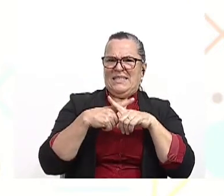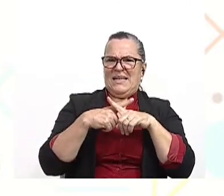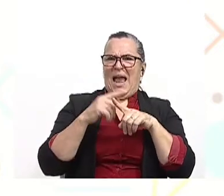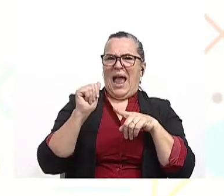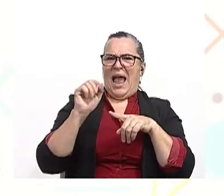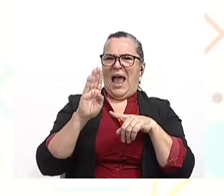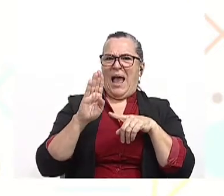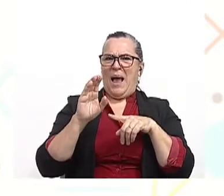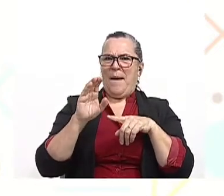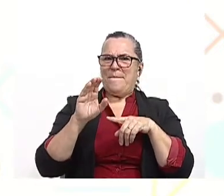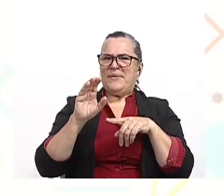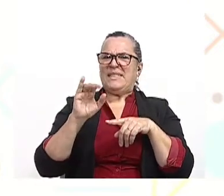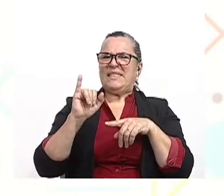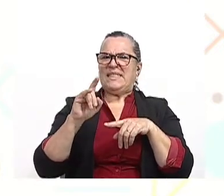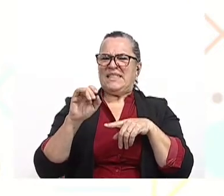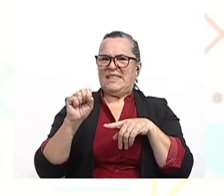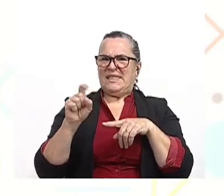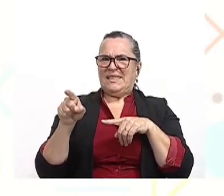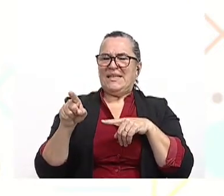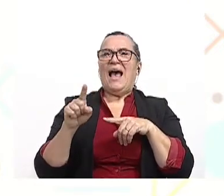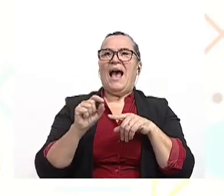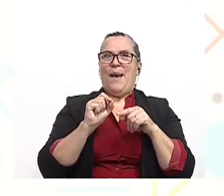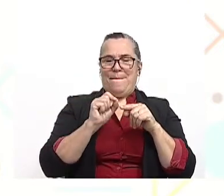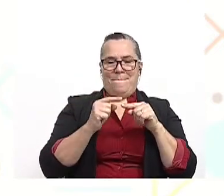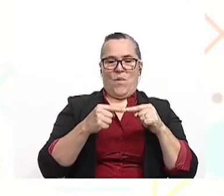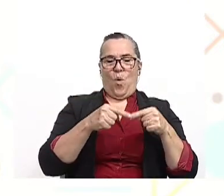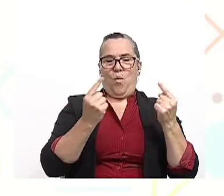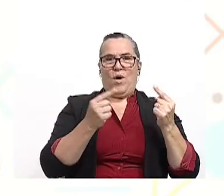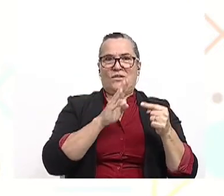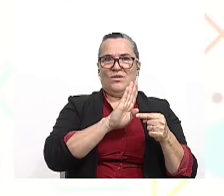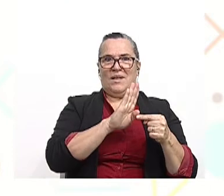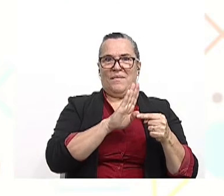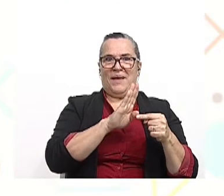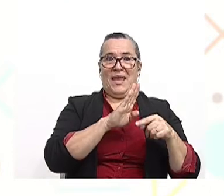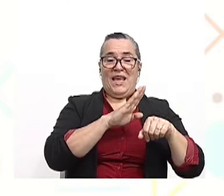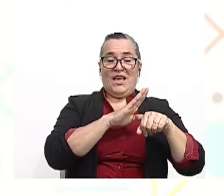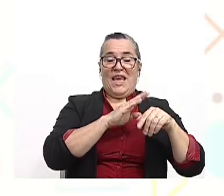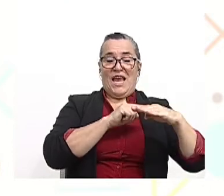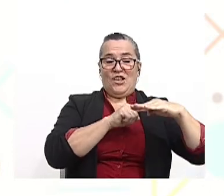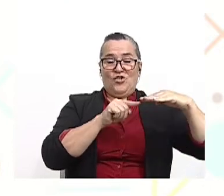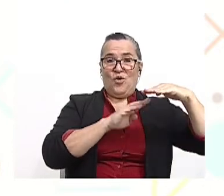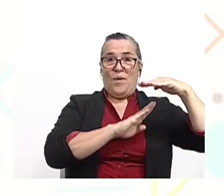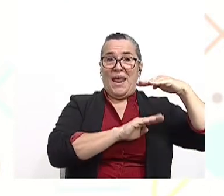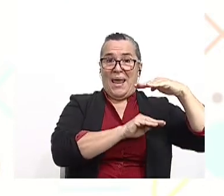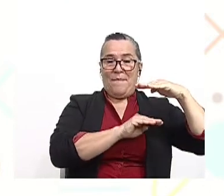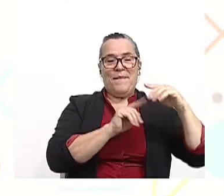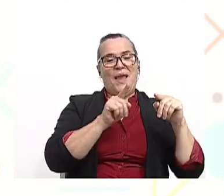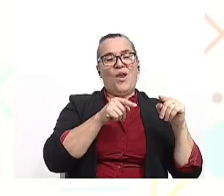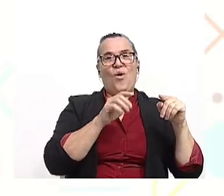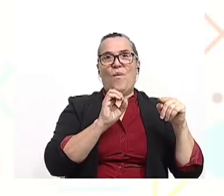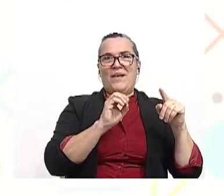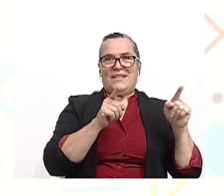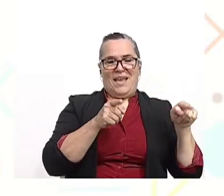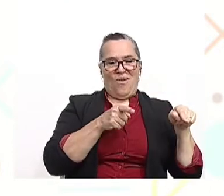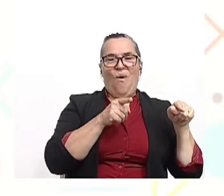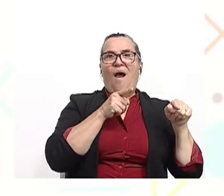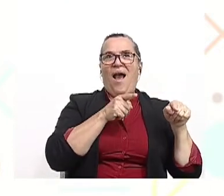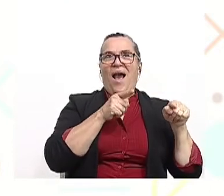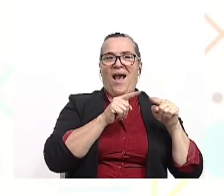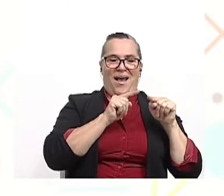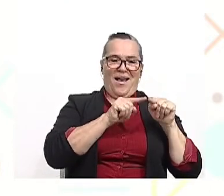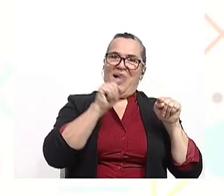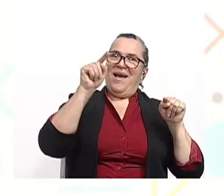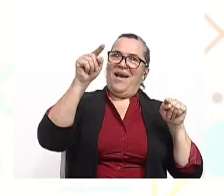las abscisas. En el punto, el opuesto de b sobre m, 0. Muy bien, esta gráfica